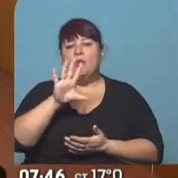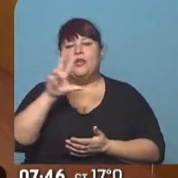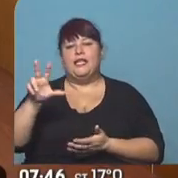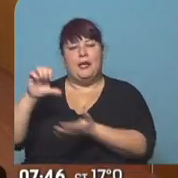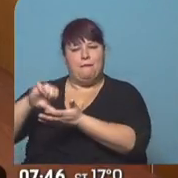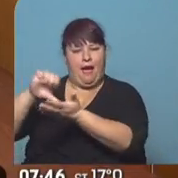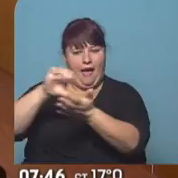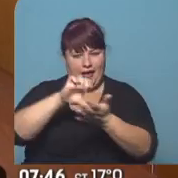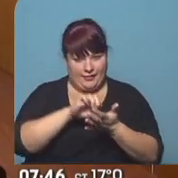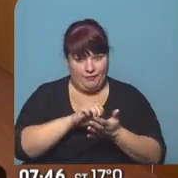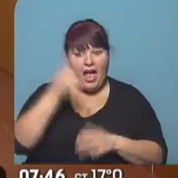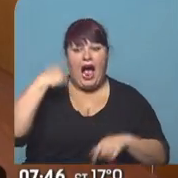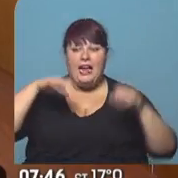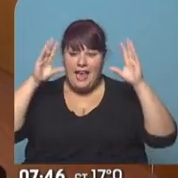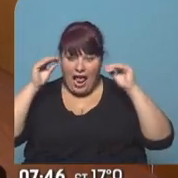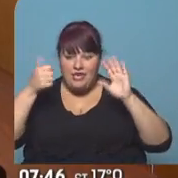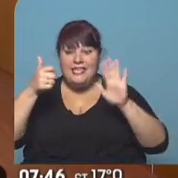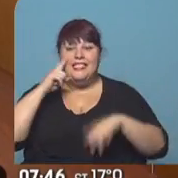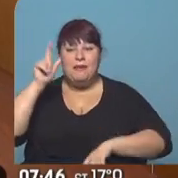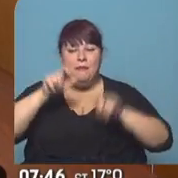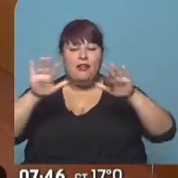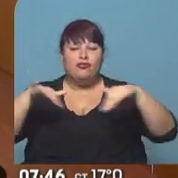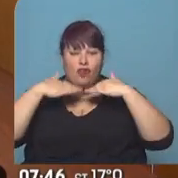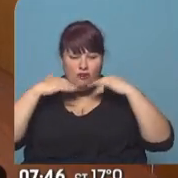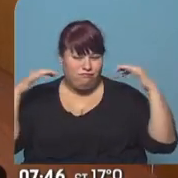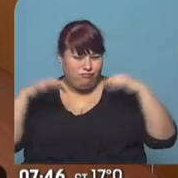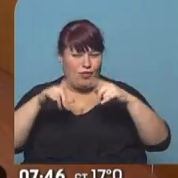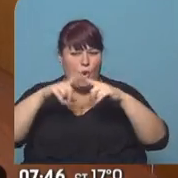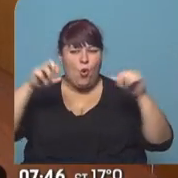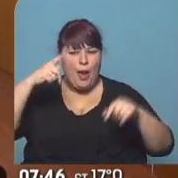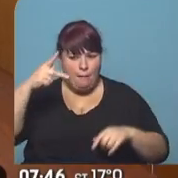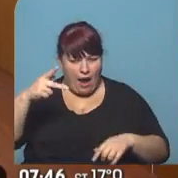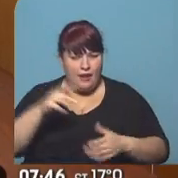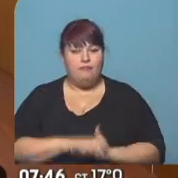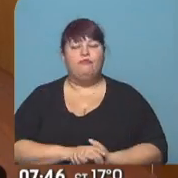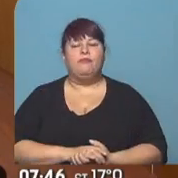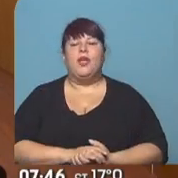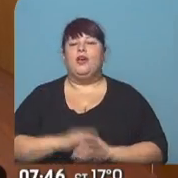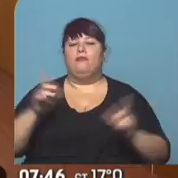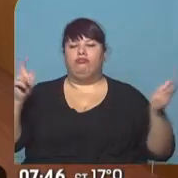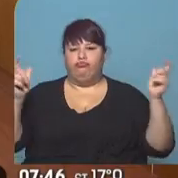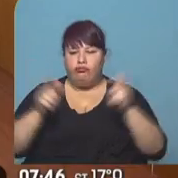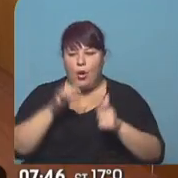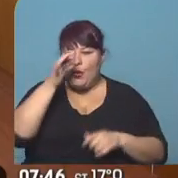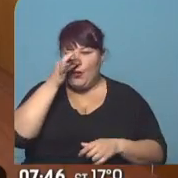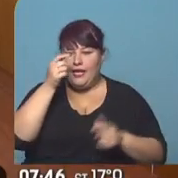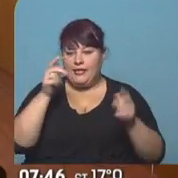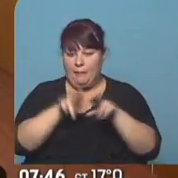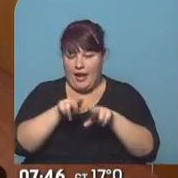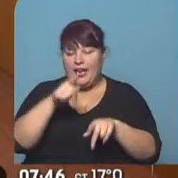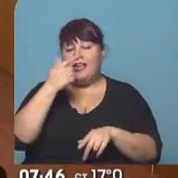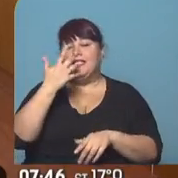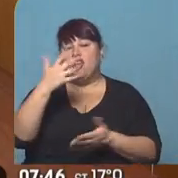53 países. Y anoche, ante 6.000 personas que habían poblado el Luna Park, llegaron 20 parejas a la final representando a